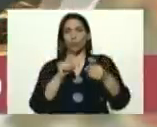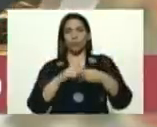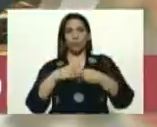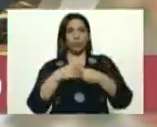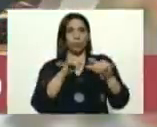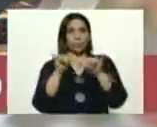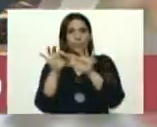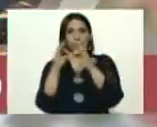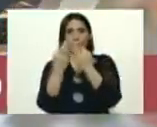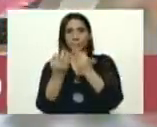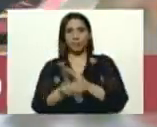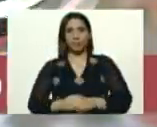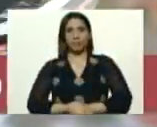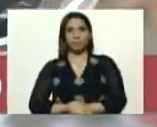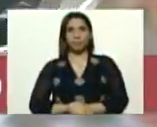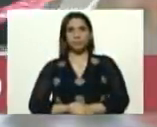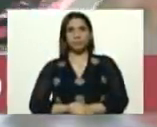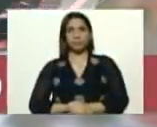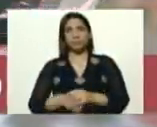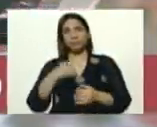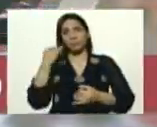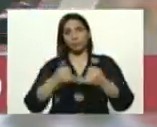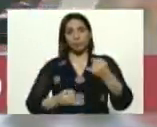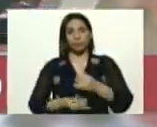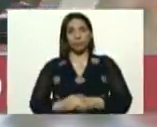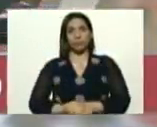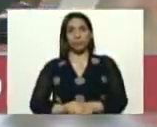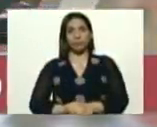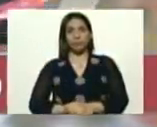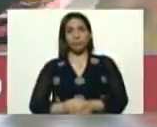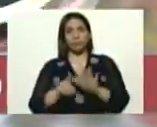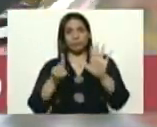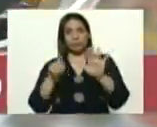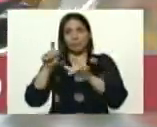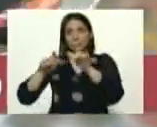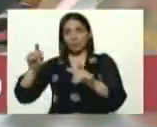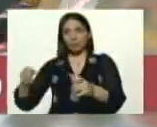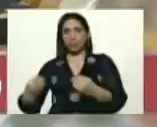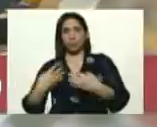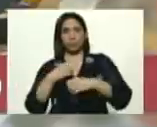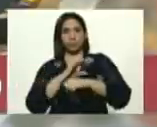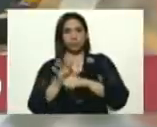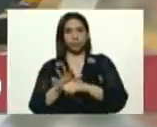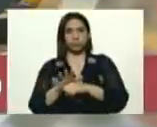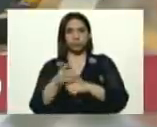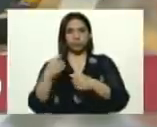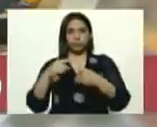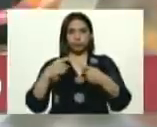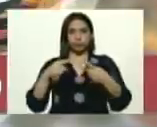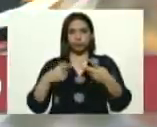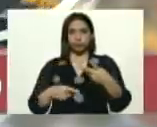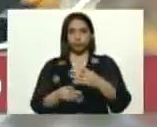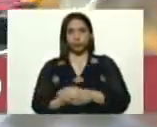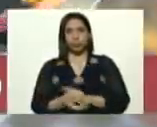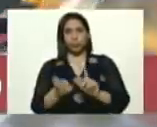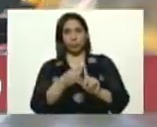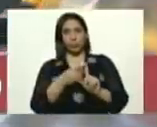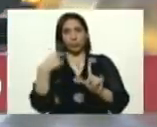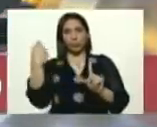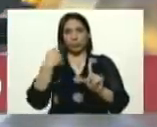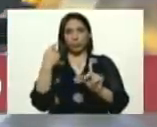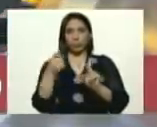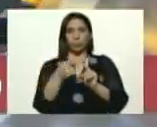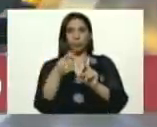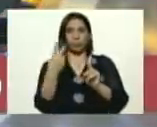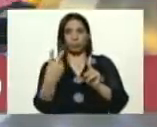grupo familiar. Y finalmente, tenemos 6 casos que están distribuidos, uno en Apure,